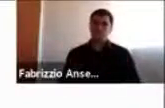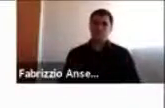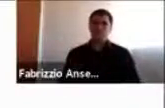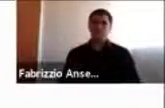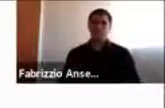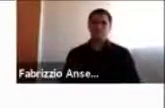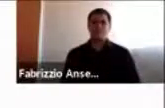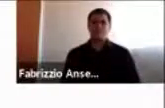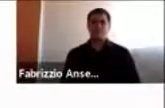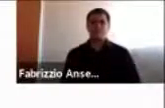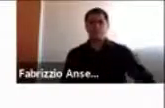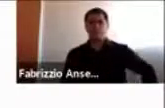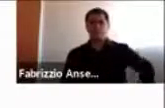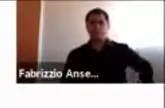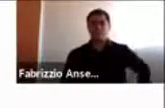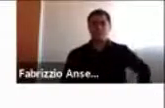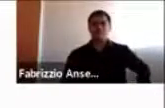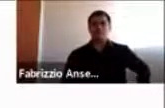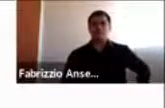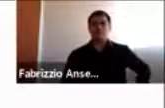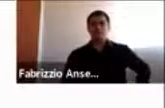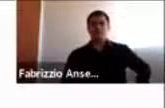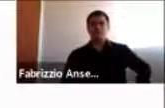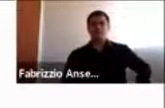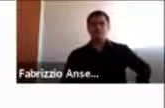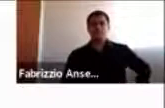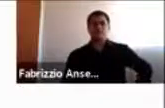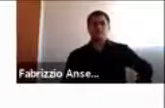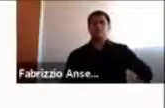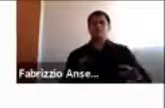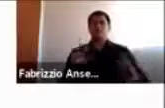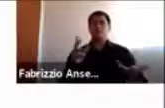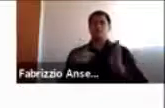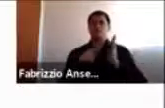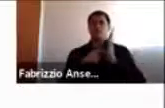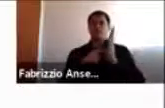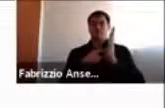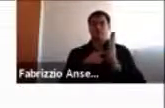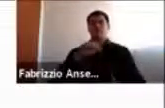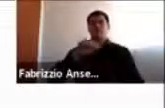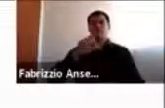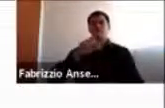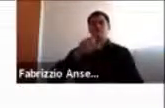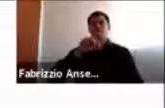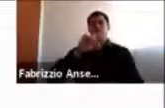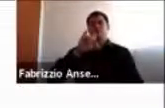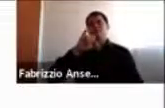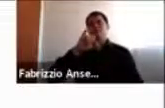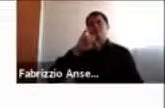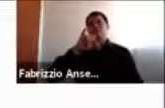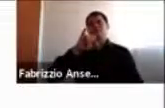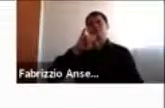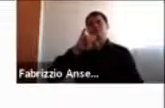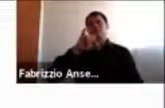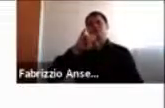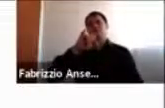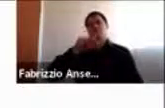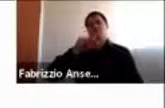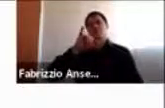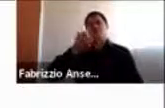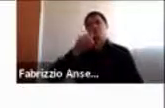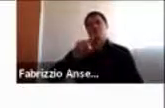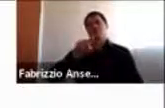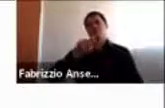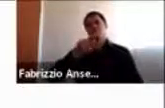ahora les voy a mostrar el administrador de jugadores que como les dije está tanto dentro del botón de menú como en su propio botón de